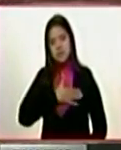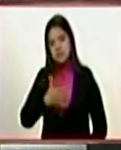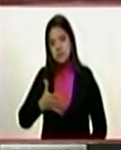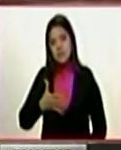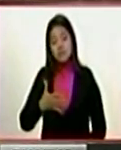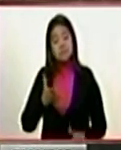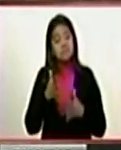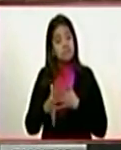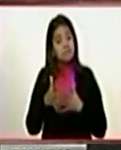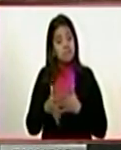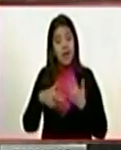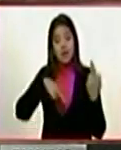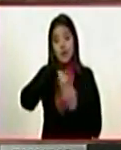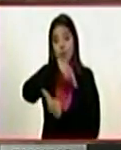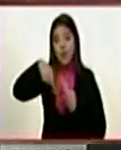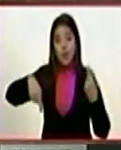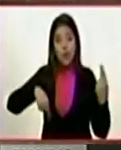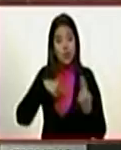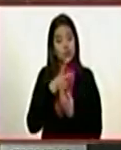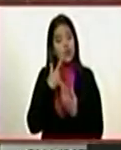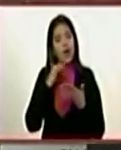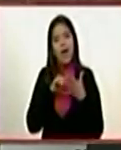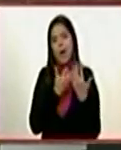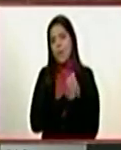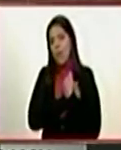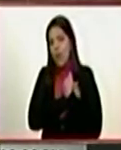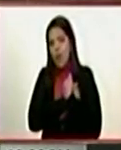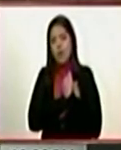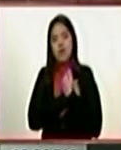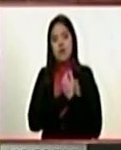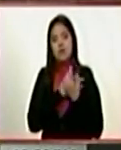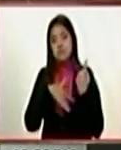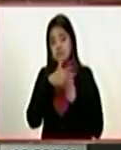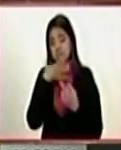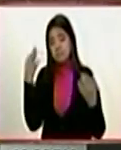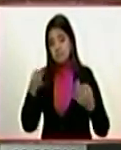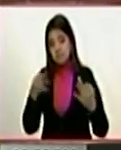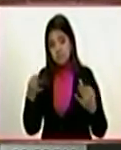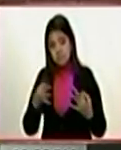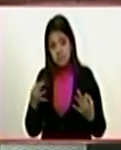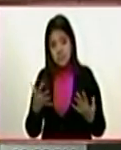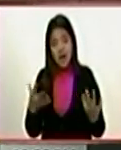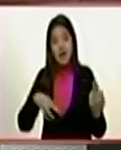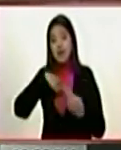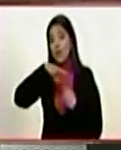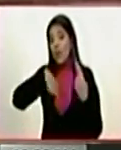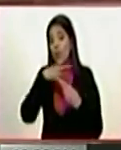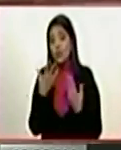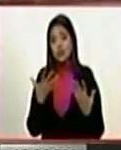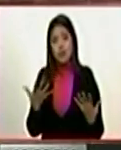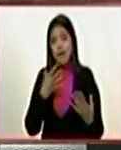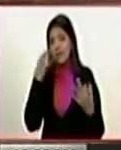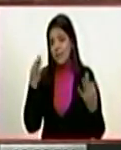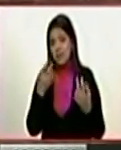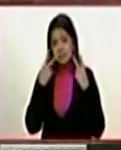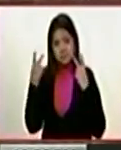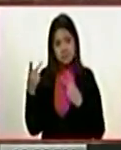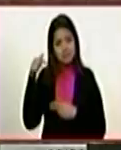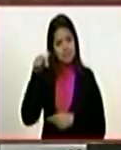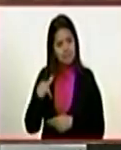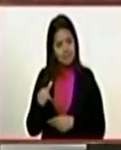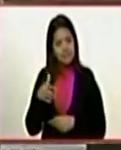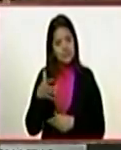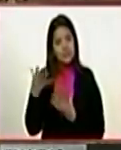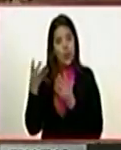Por eso es que la revolución es amor, la revolución son hechos, la revolución son obras, y aquí se hace presente con